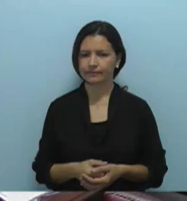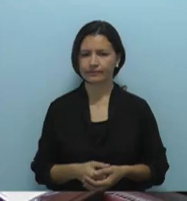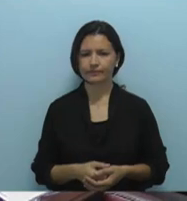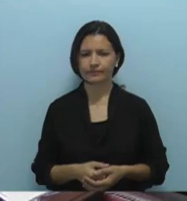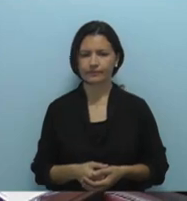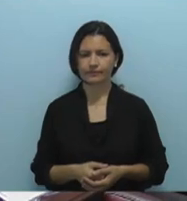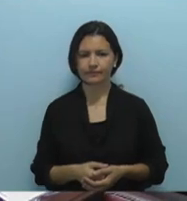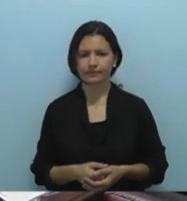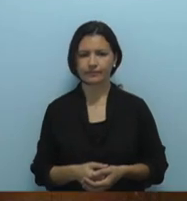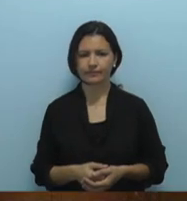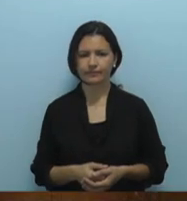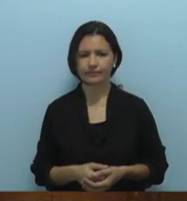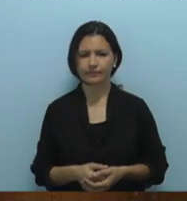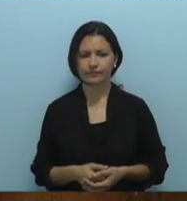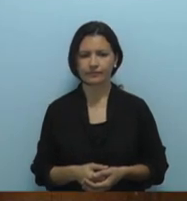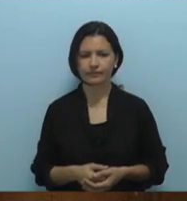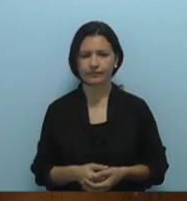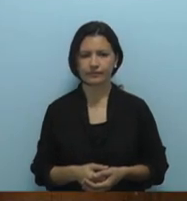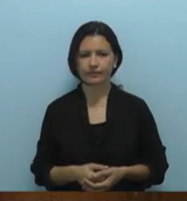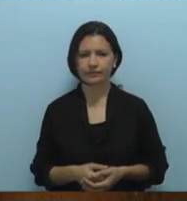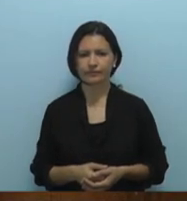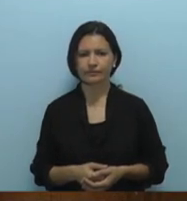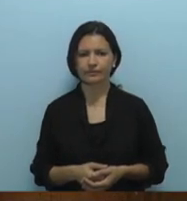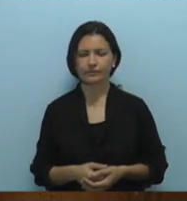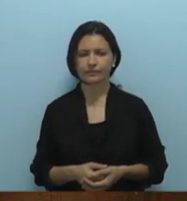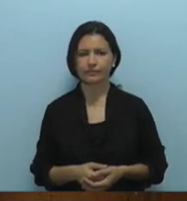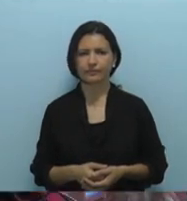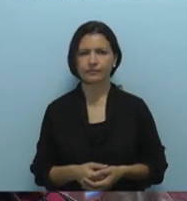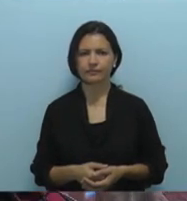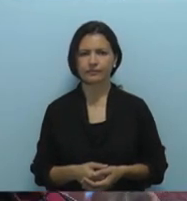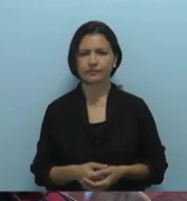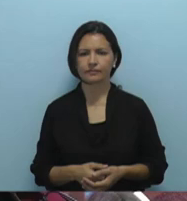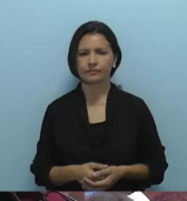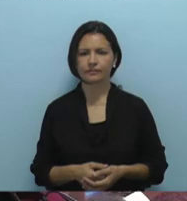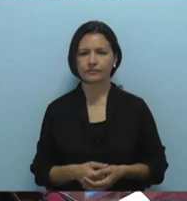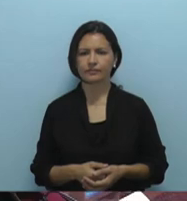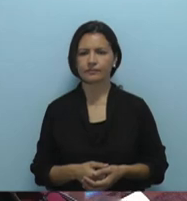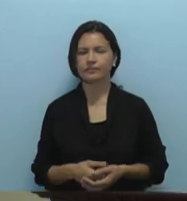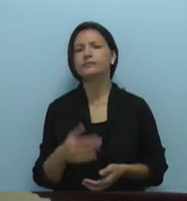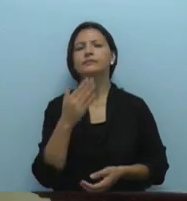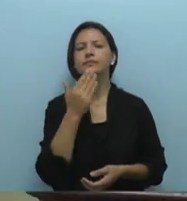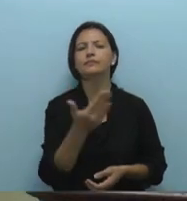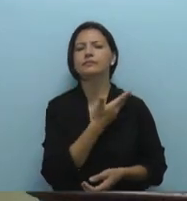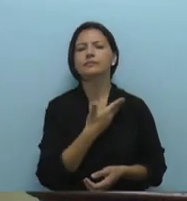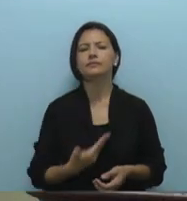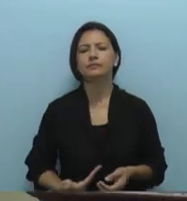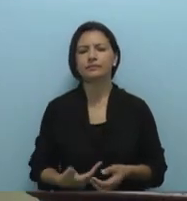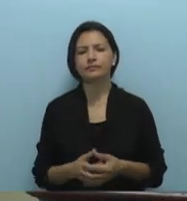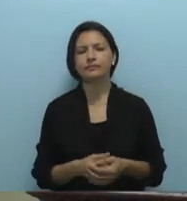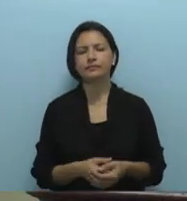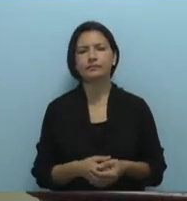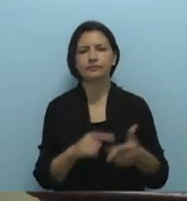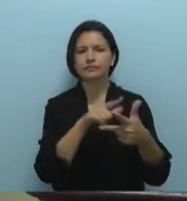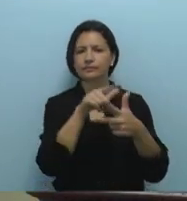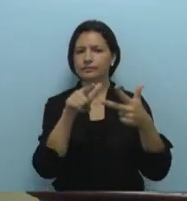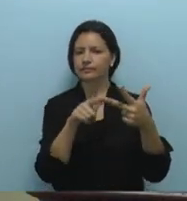sesión. Aprobado. Tiene la palabra la diputada Natalia Armas Velavi. Gracias, señora Presidenta. Es para hacer tres